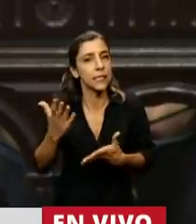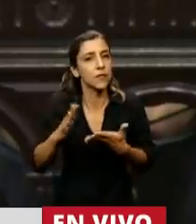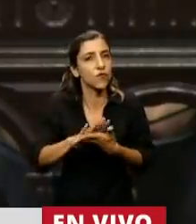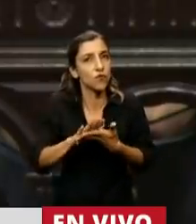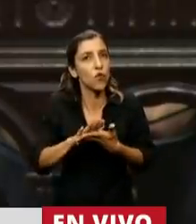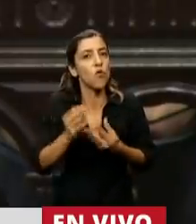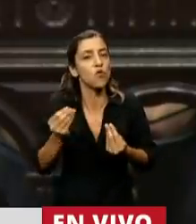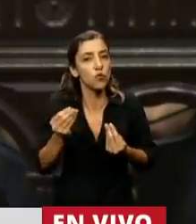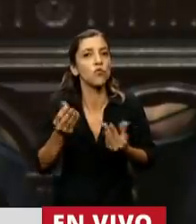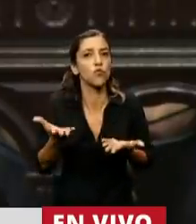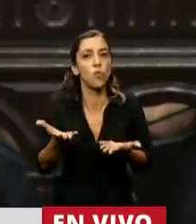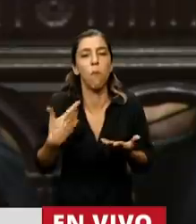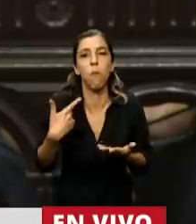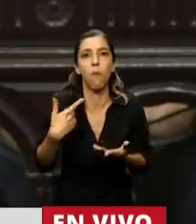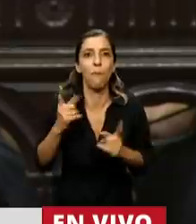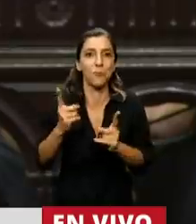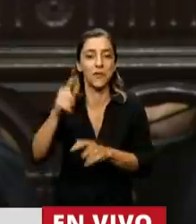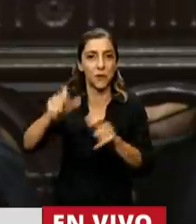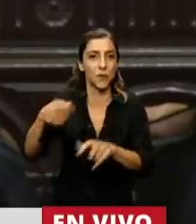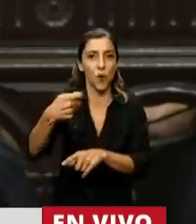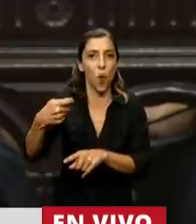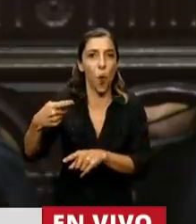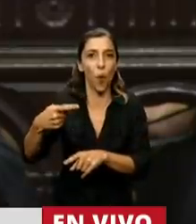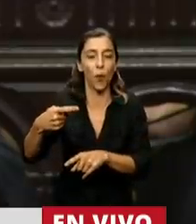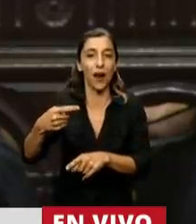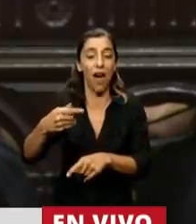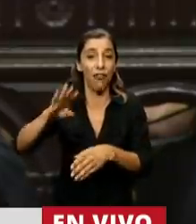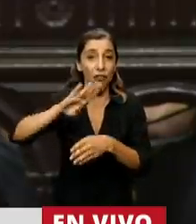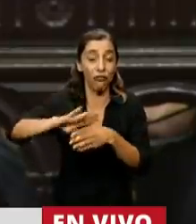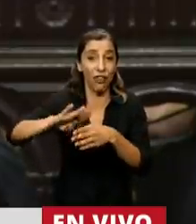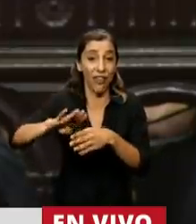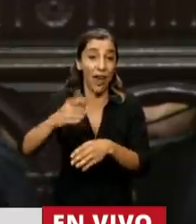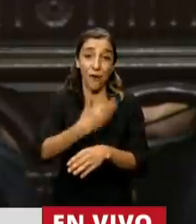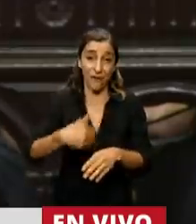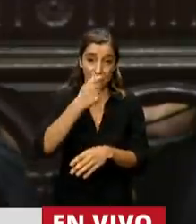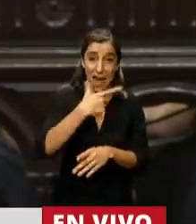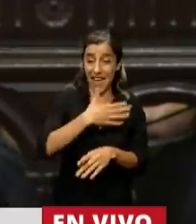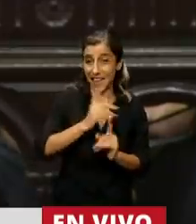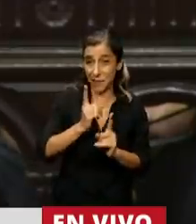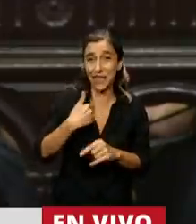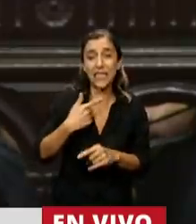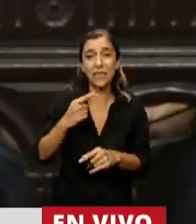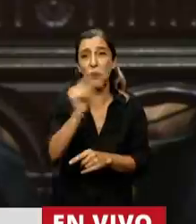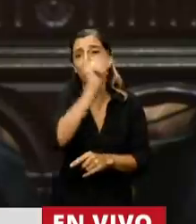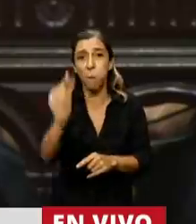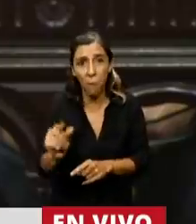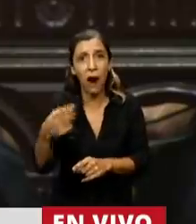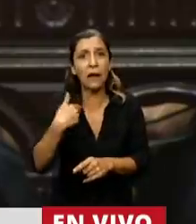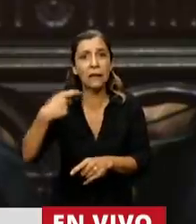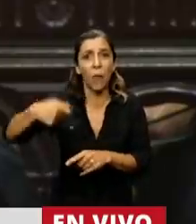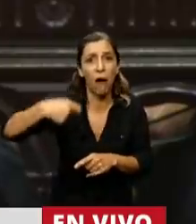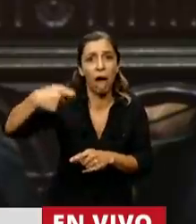el pago de intereses por lo que jubilados y jubiladas habían endeudado durante el gobierno de mauricio macri incluso hasta para poder pagar los servicios públicos